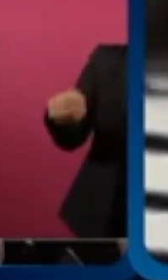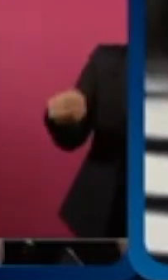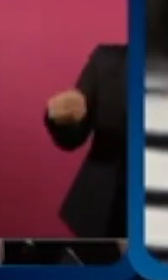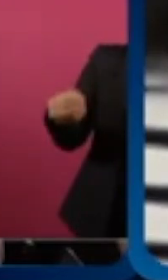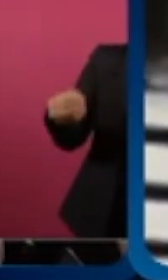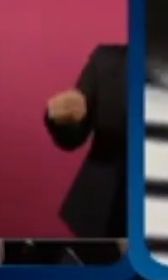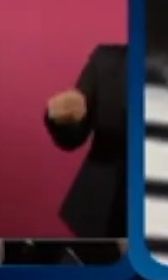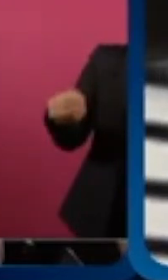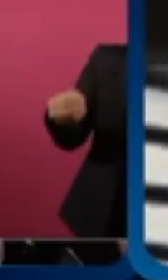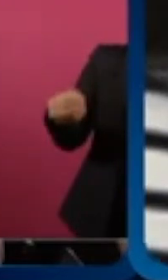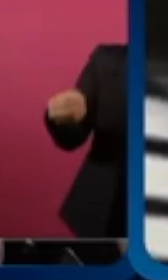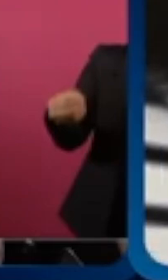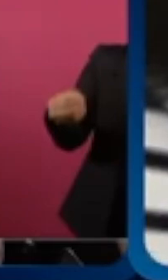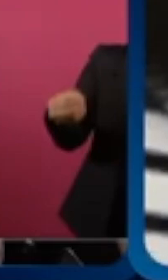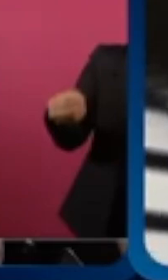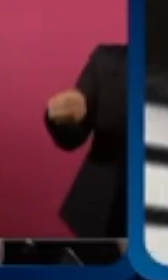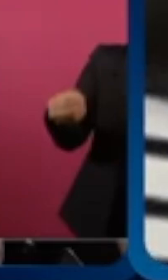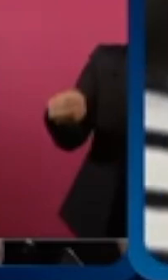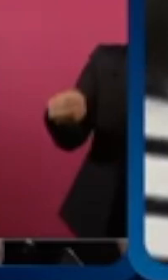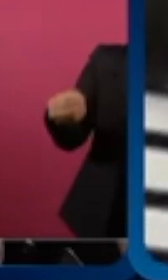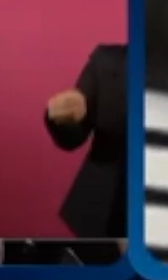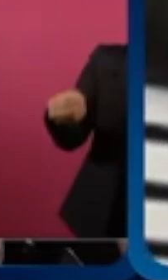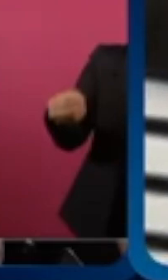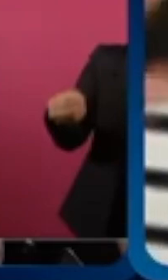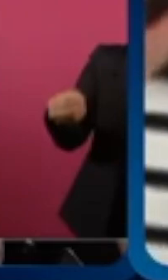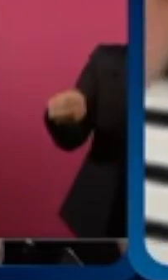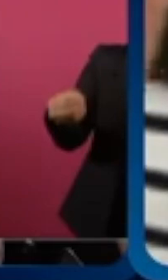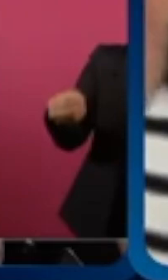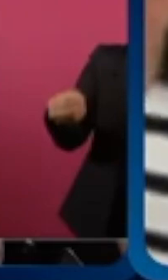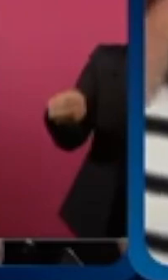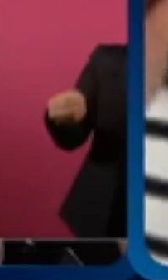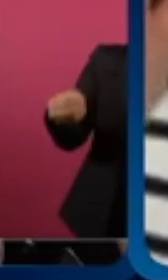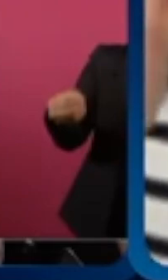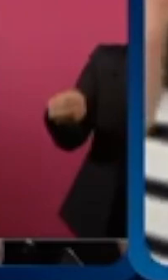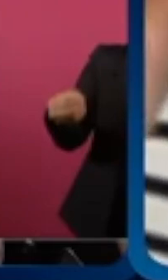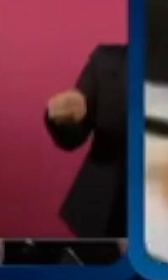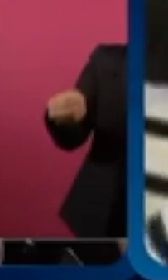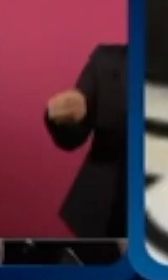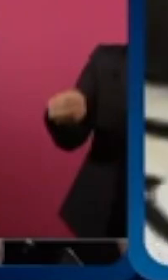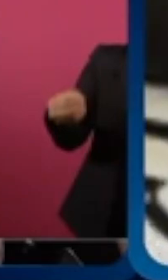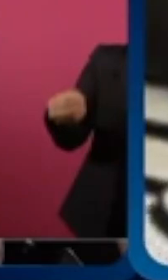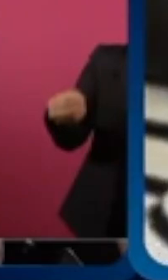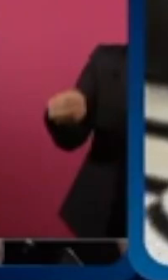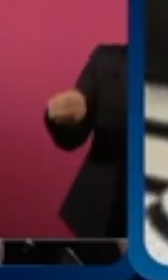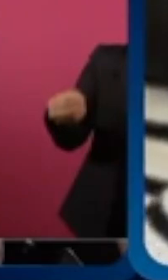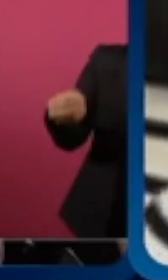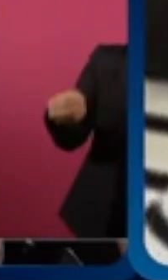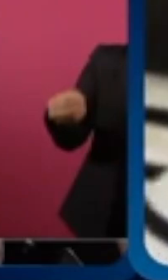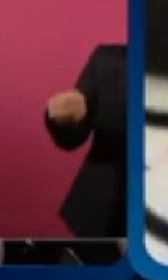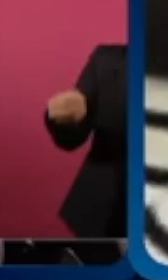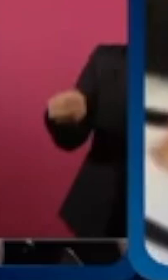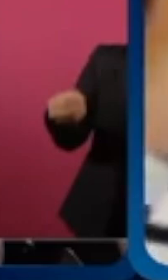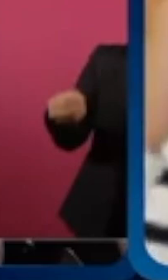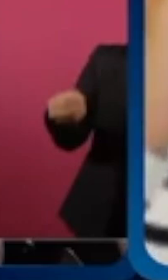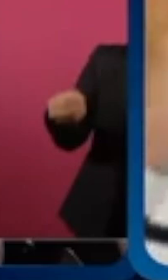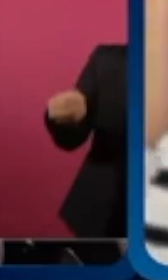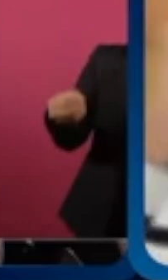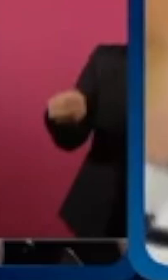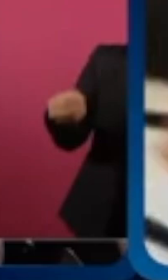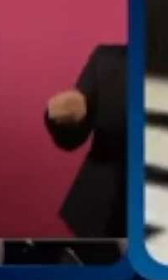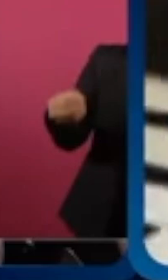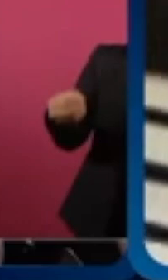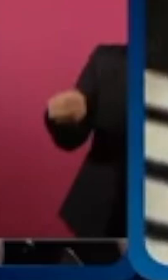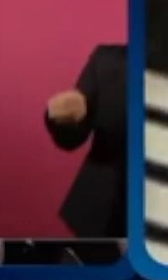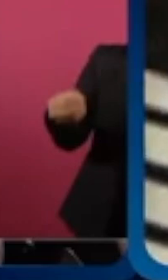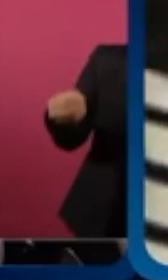única forma, y veo que me lo ponen aquí en el superchat, Juncal, ¿qué podemos hacer contra estos mafiosos? Pues lo digo